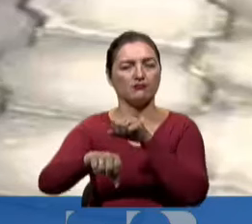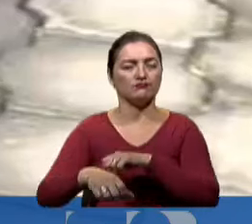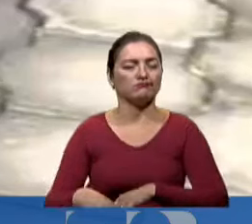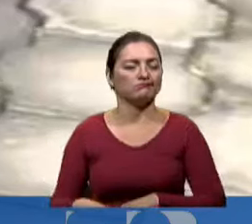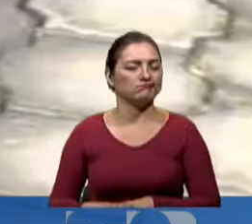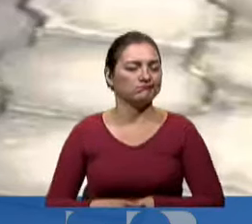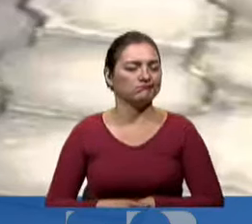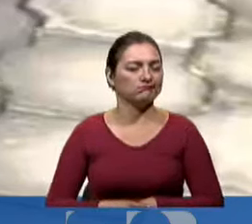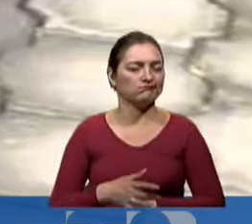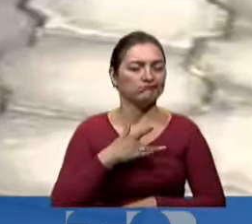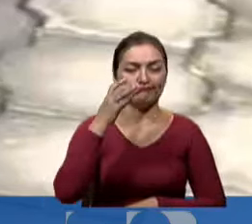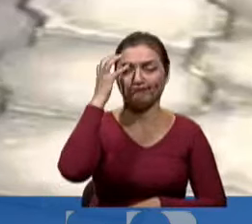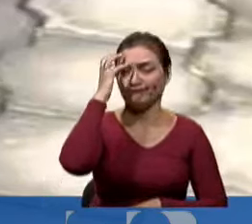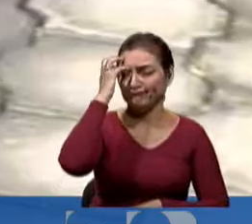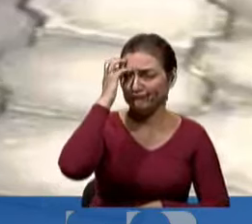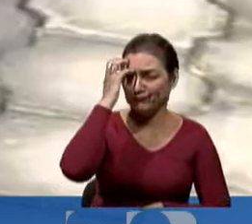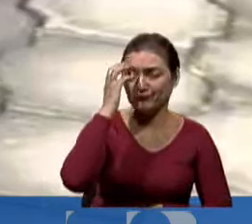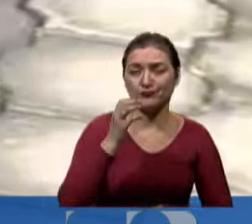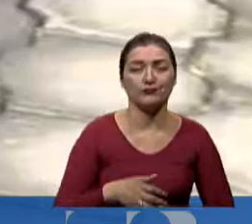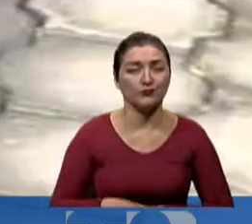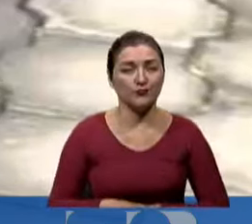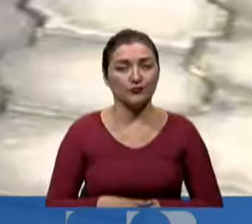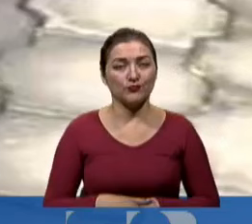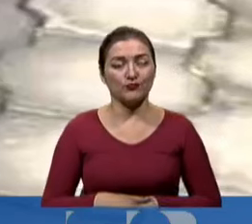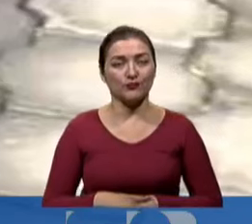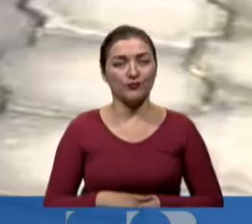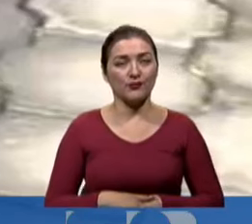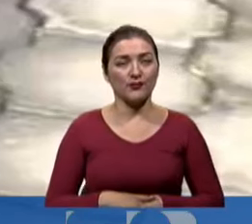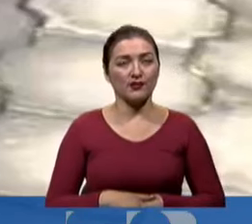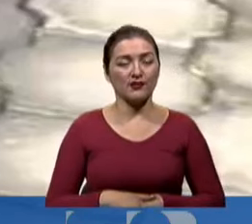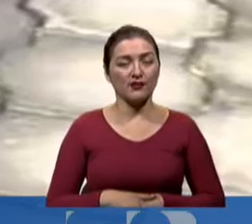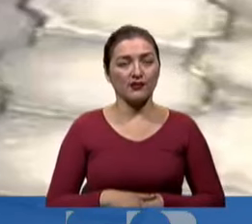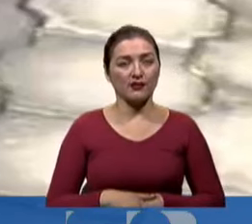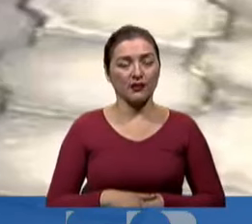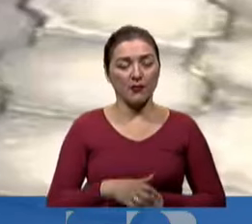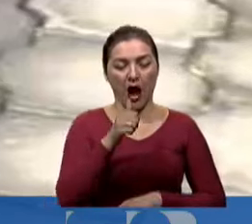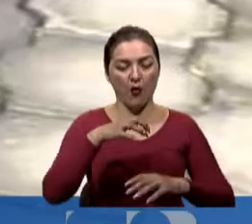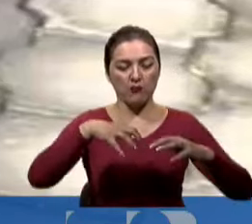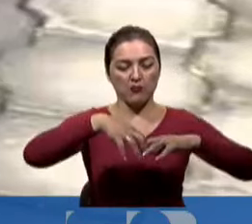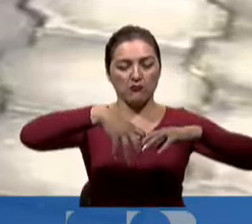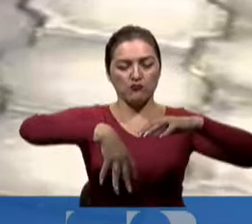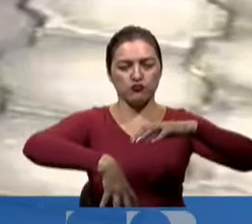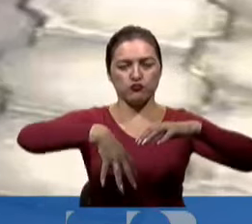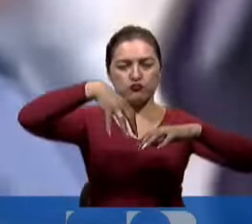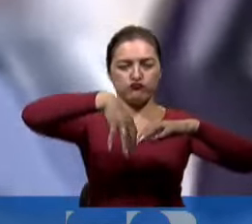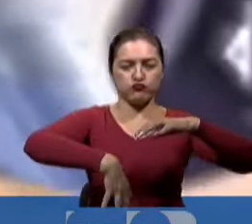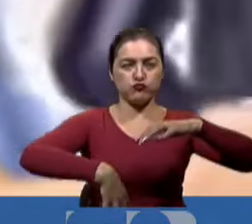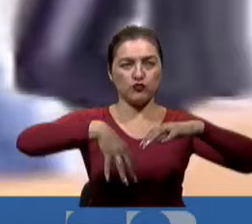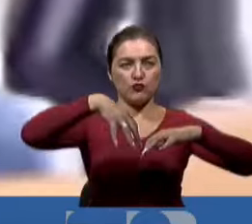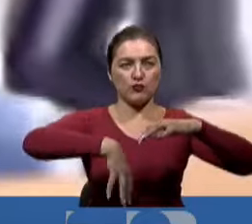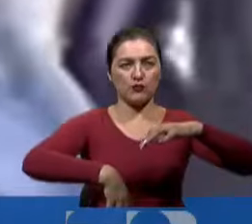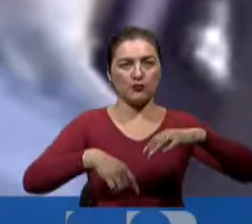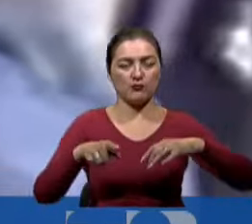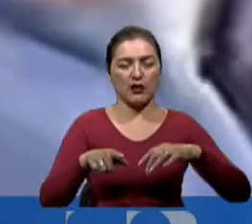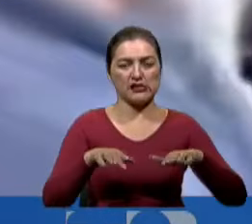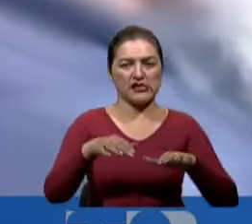Lo más preocupante es como bajado el caudal aquí arriba, nos da miedo que esté por yéndose por abajo el agua. Y nos, como usted ve, hay